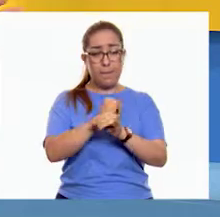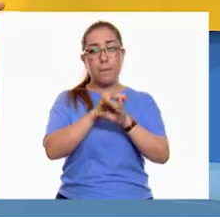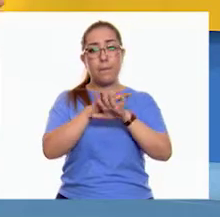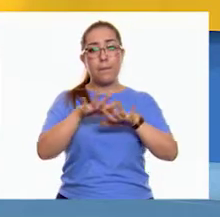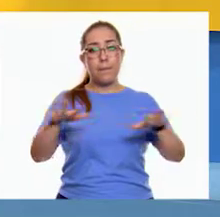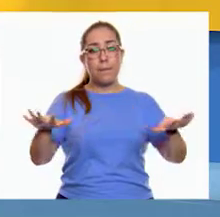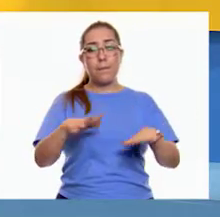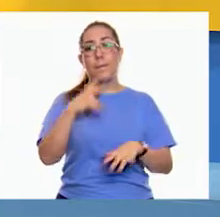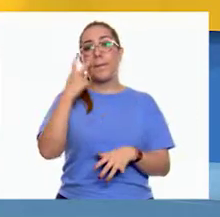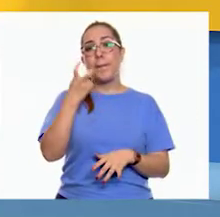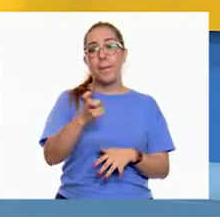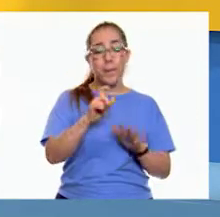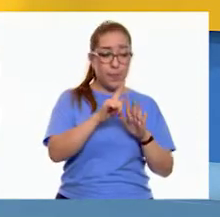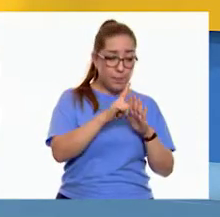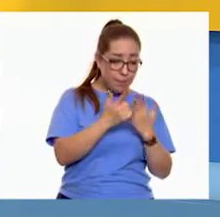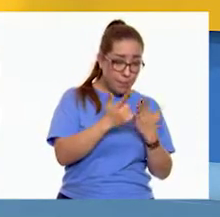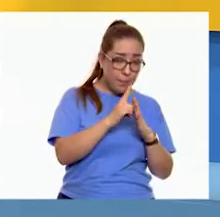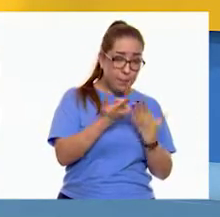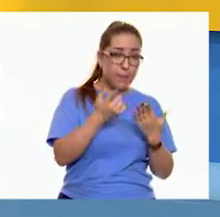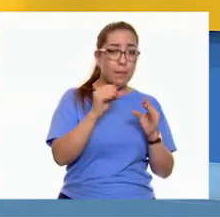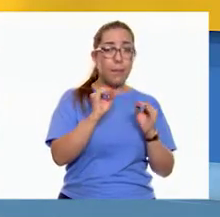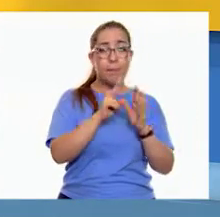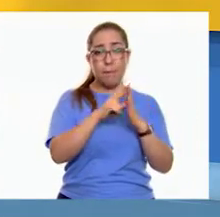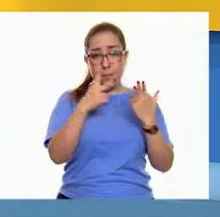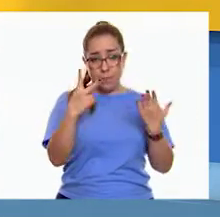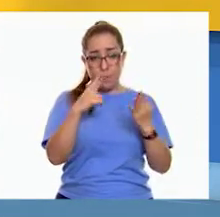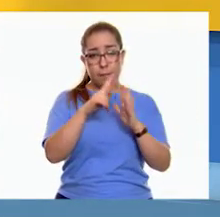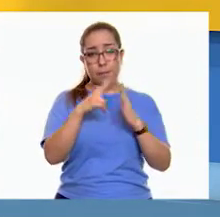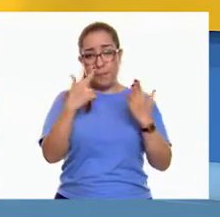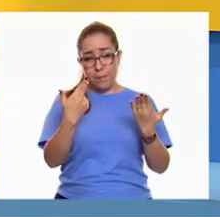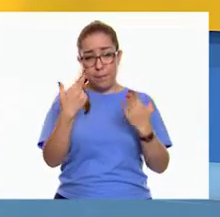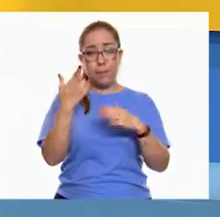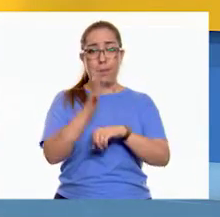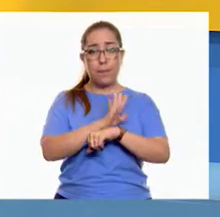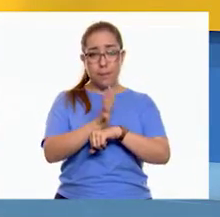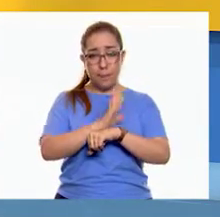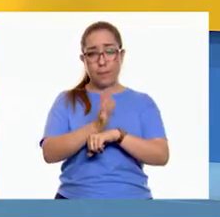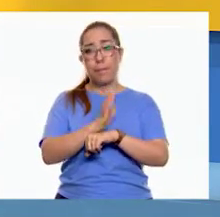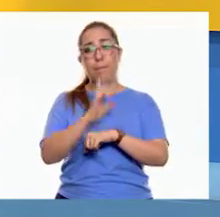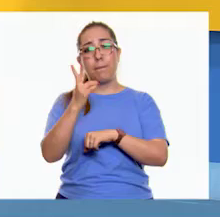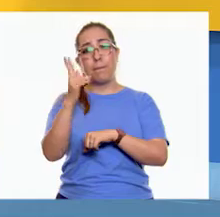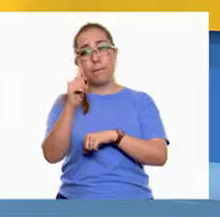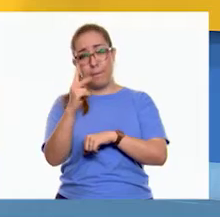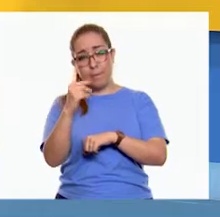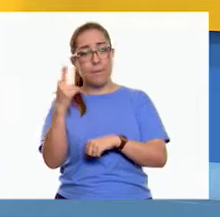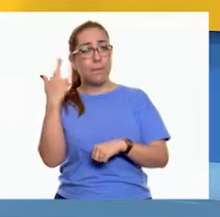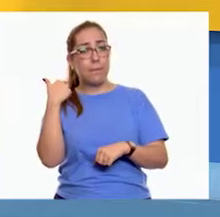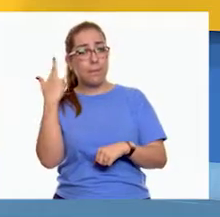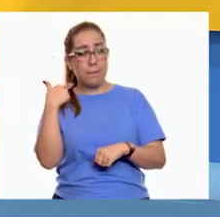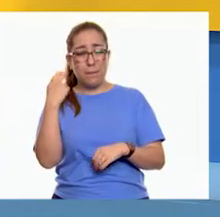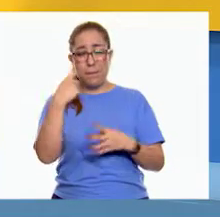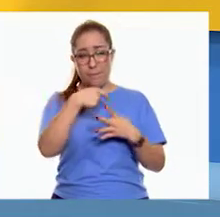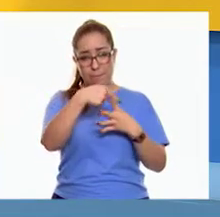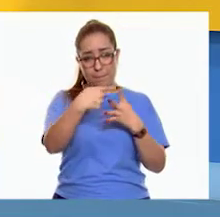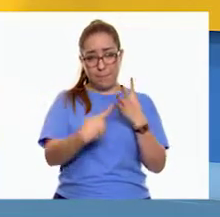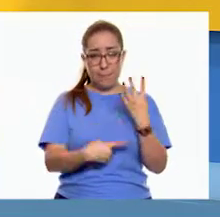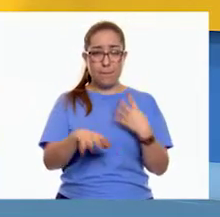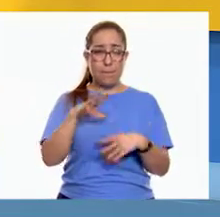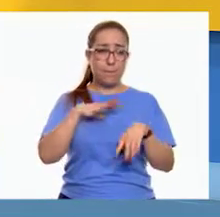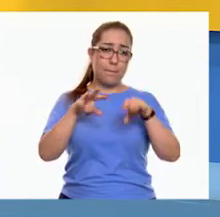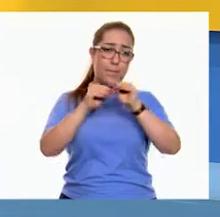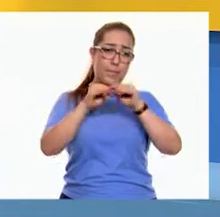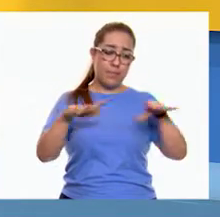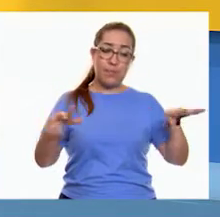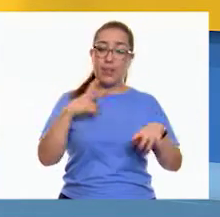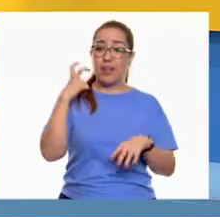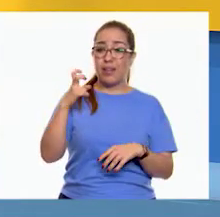periódicos y revistas hasta la televisión, el cine y la radio. Ese acelerado crecimiento de la población